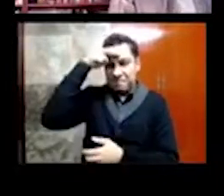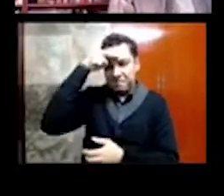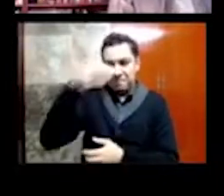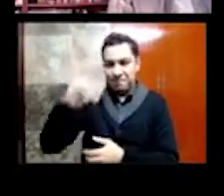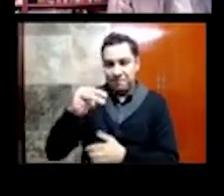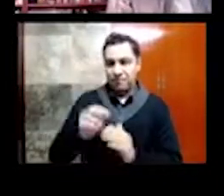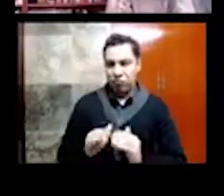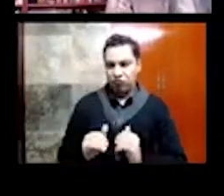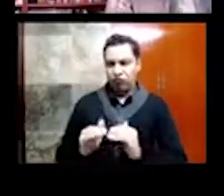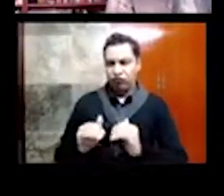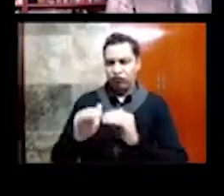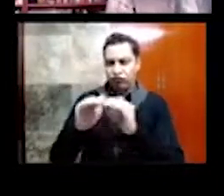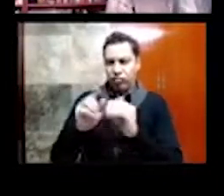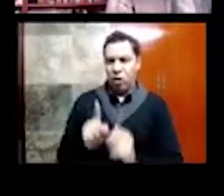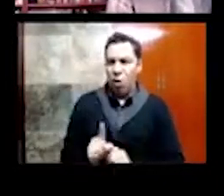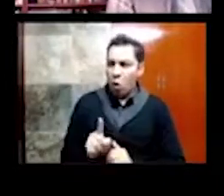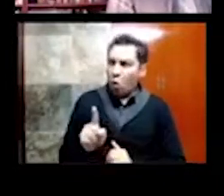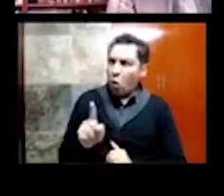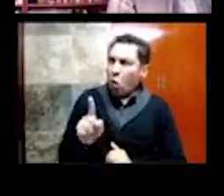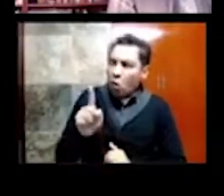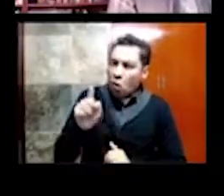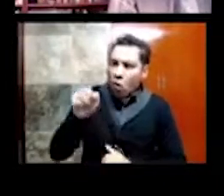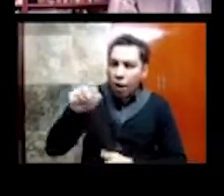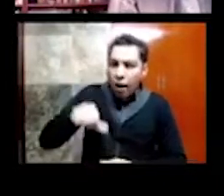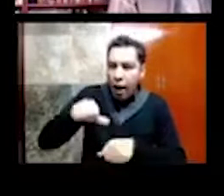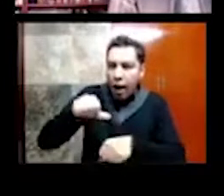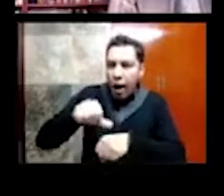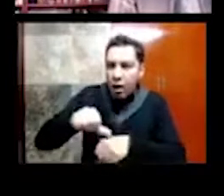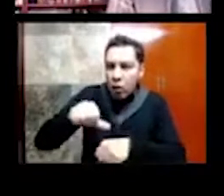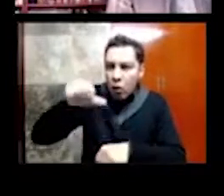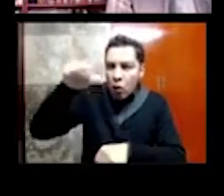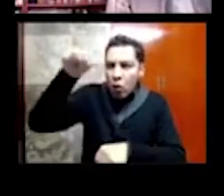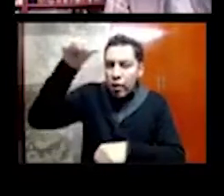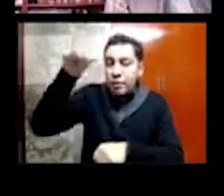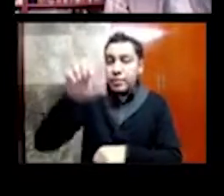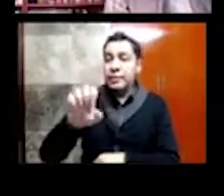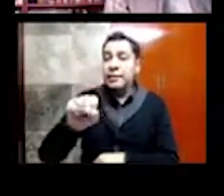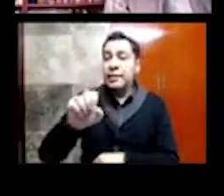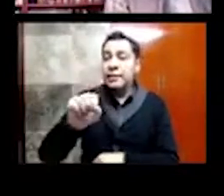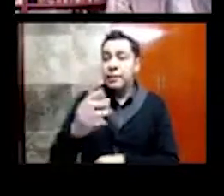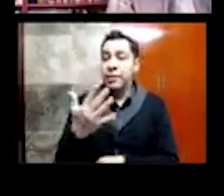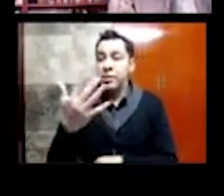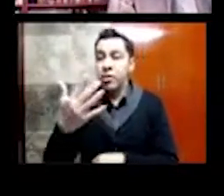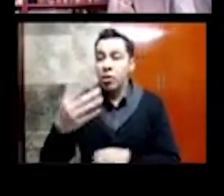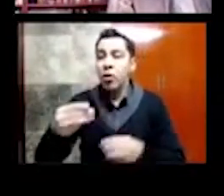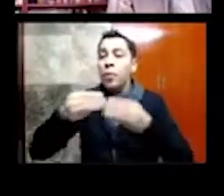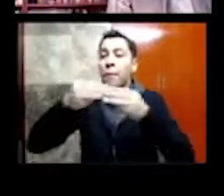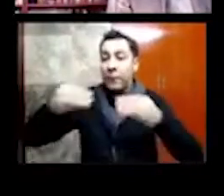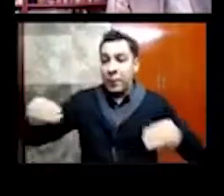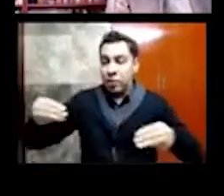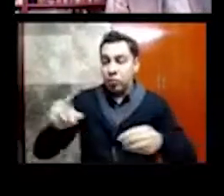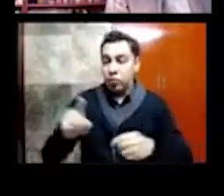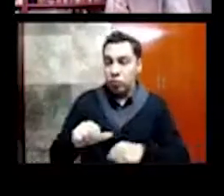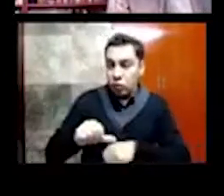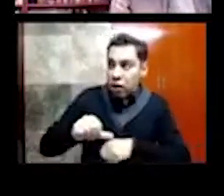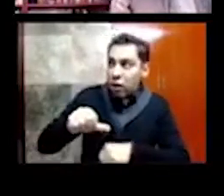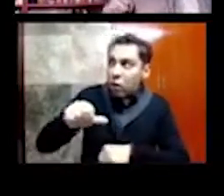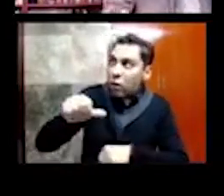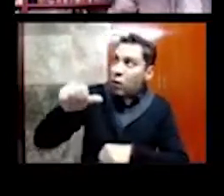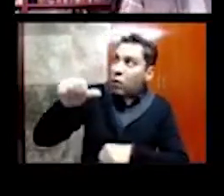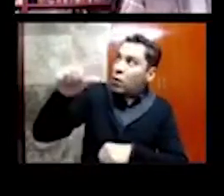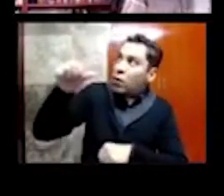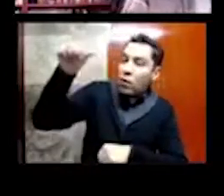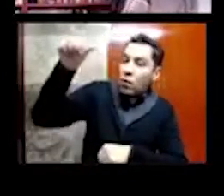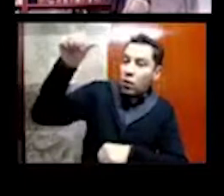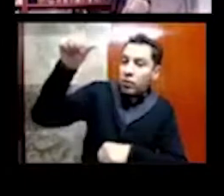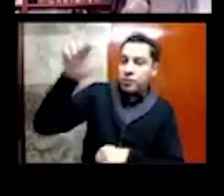a 65 metros de altura desde el desplante. El templo de la serpiente emplumada, la pirámide de la luna,